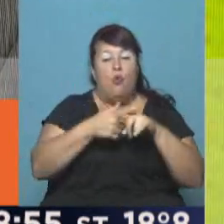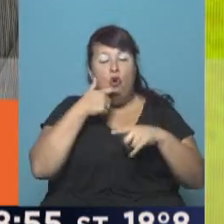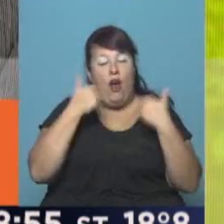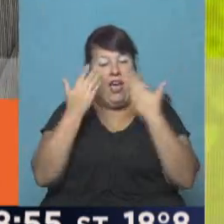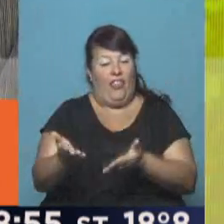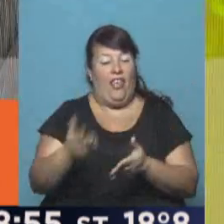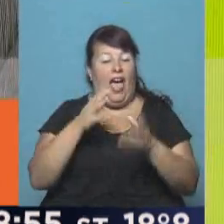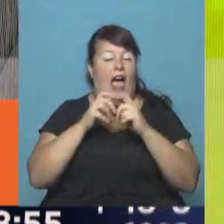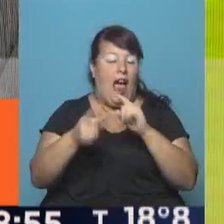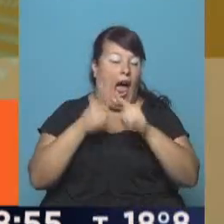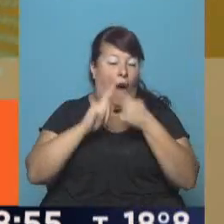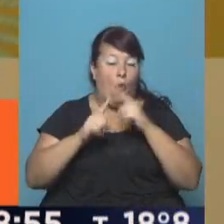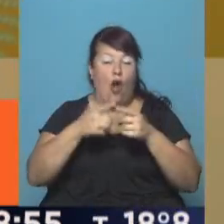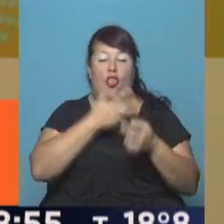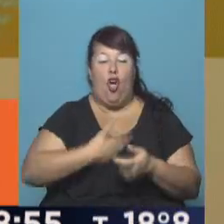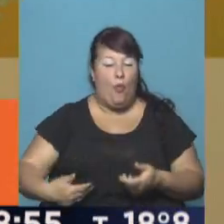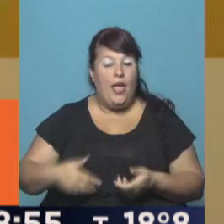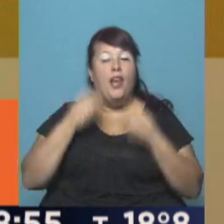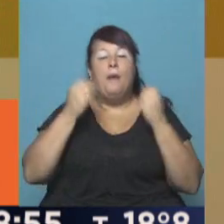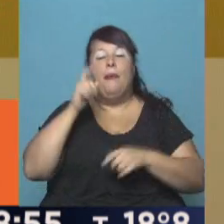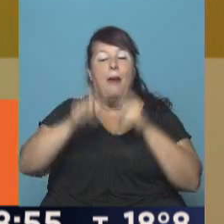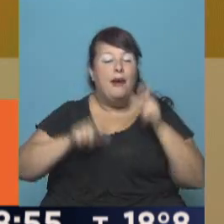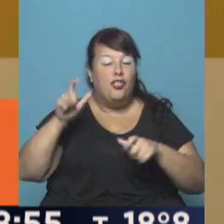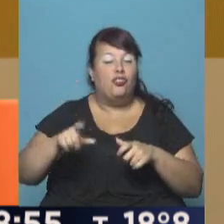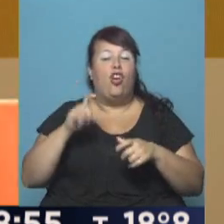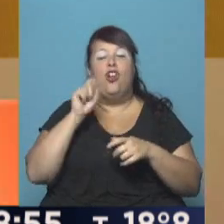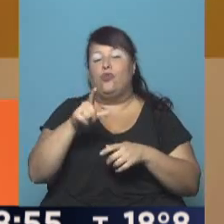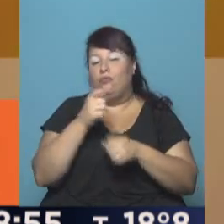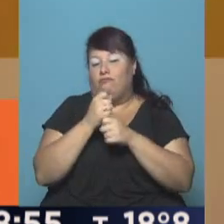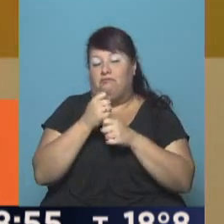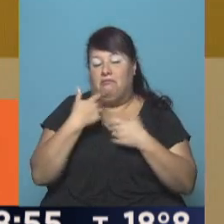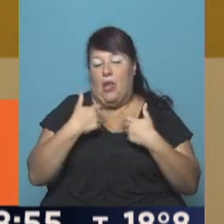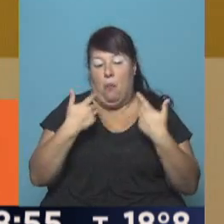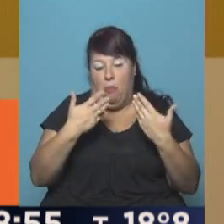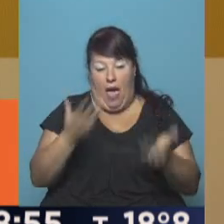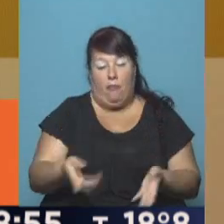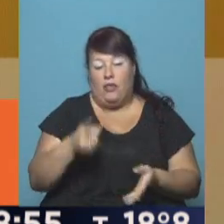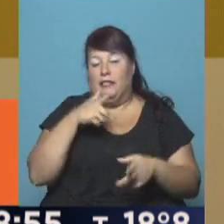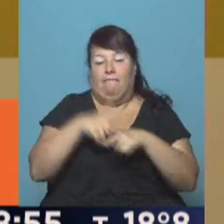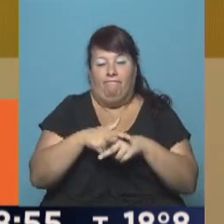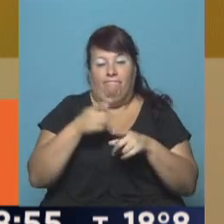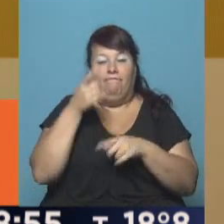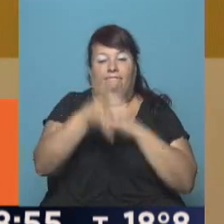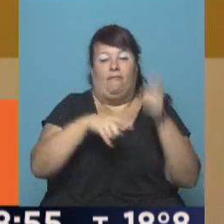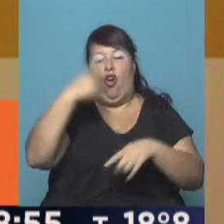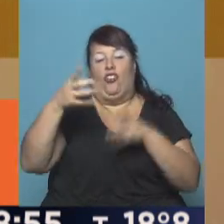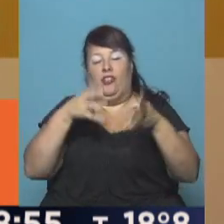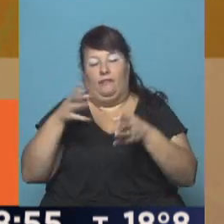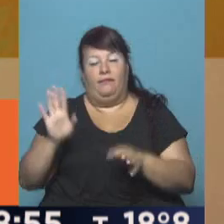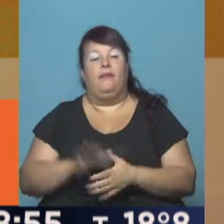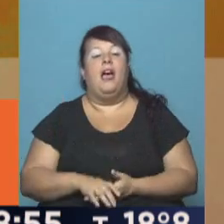lo cede a través de tratados a los gobiernos para que el personal militar en función sanitaria lo pueda utilizar y se vea impedido de ser atacado por otros combatientes